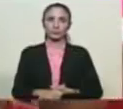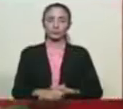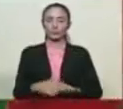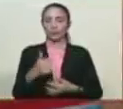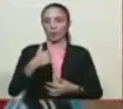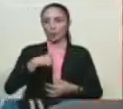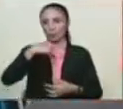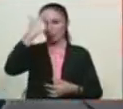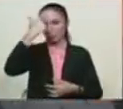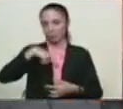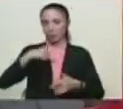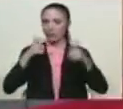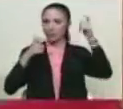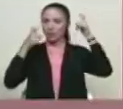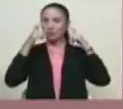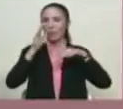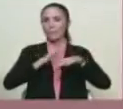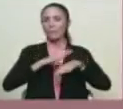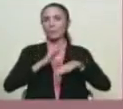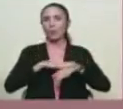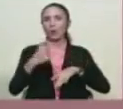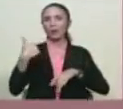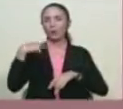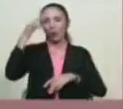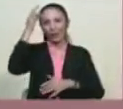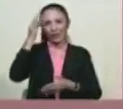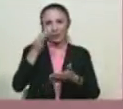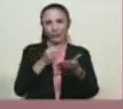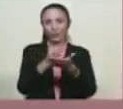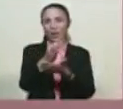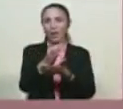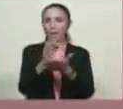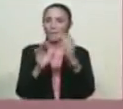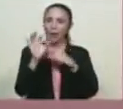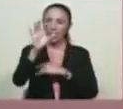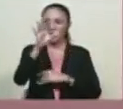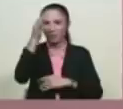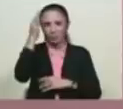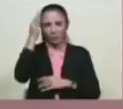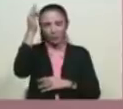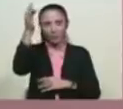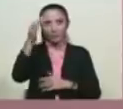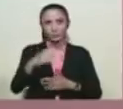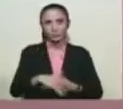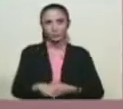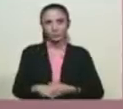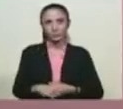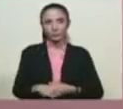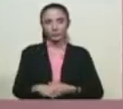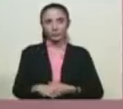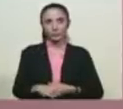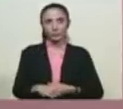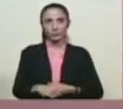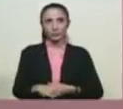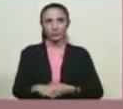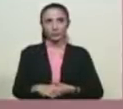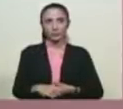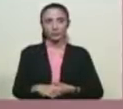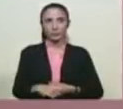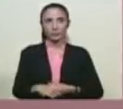Soy chavista porque creo en mi país. Soy chavista porque creo en Venezuela.